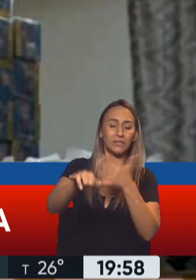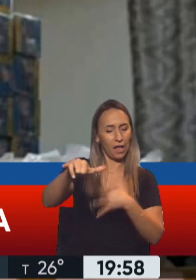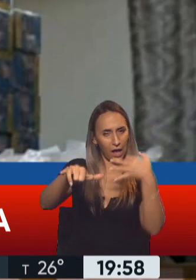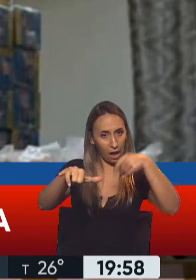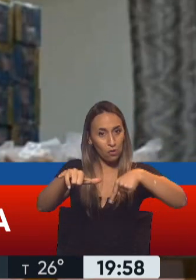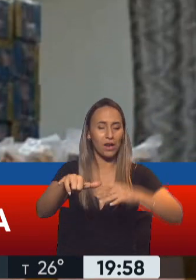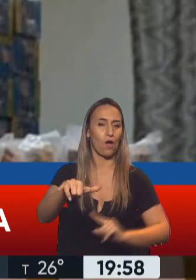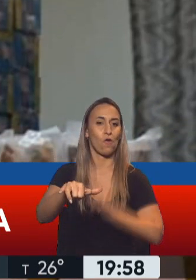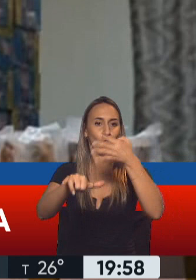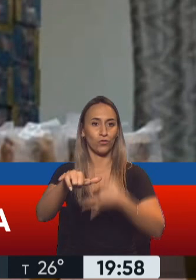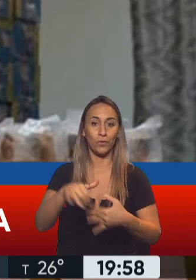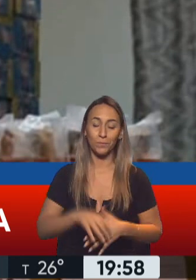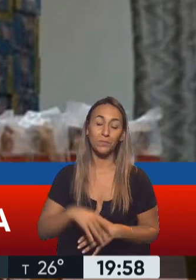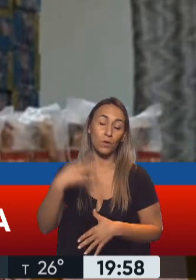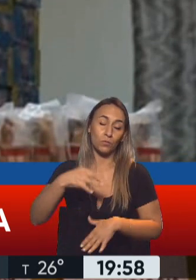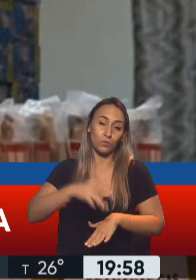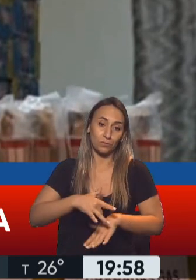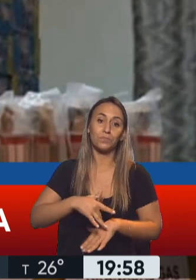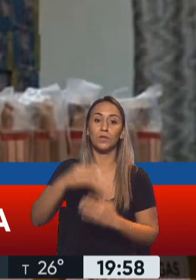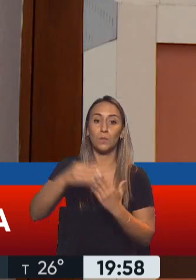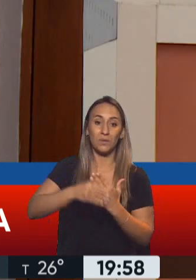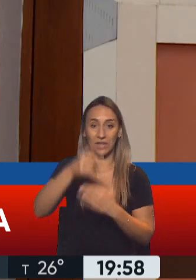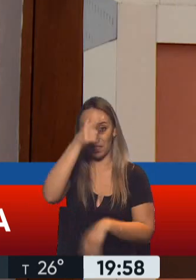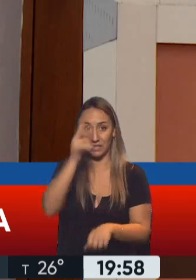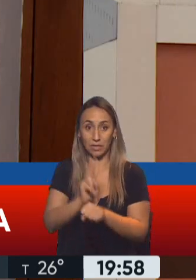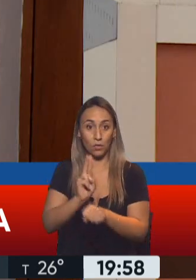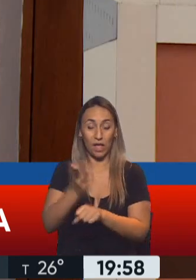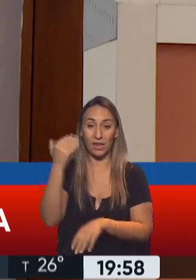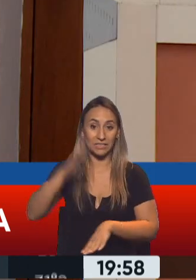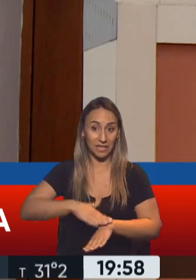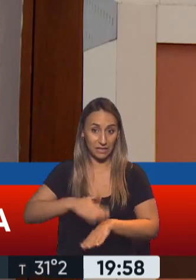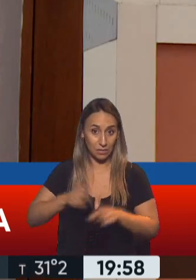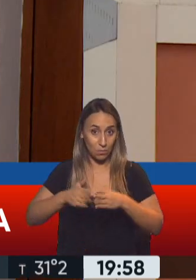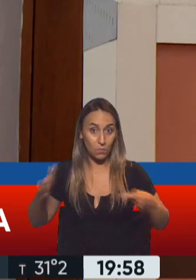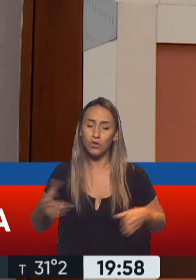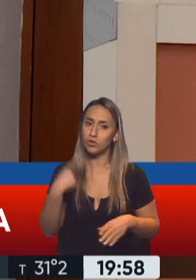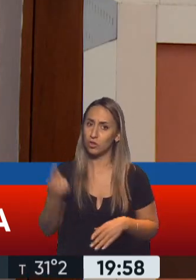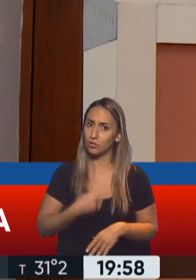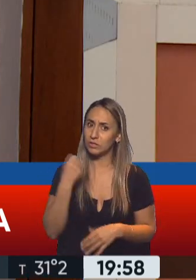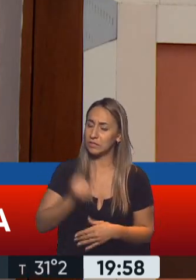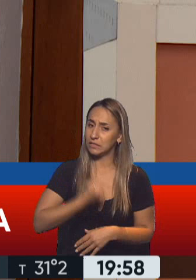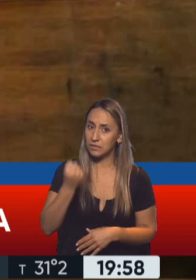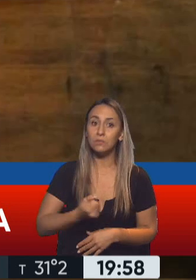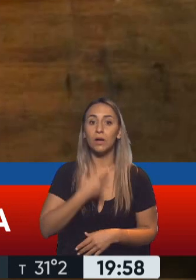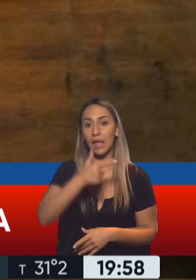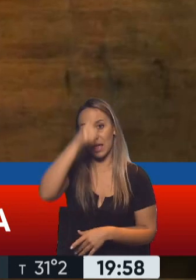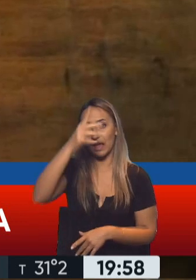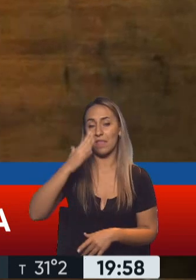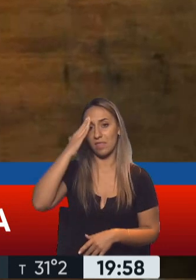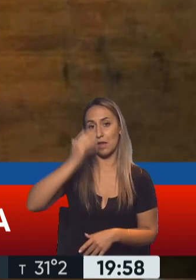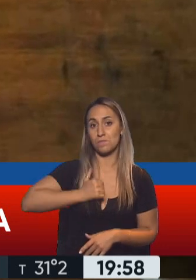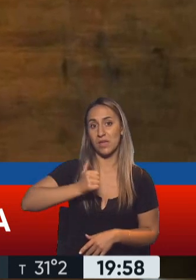como Ministro de Seguridad ser parte de esa etapa. Nosotros trabajamos muchísimo para que Gendarmería produzca la información necesaria para